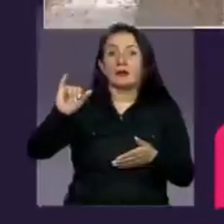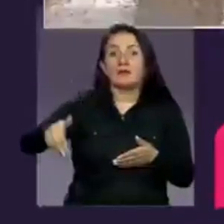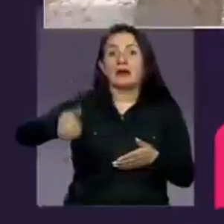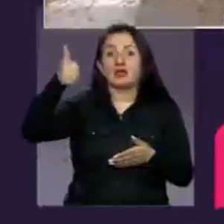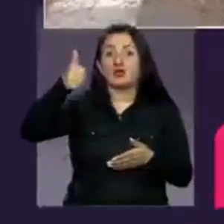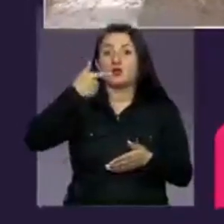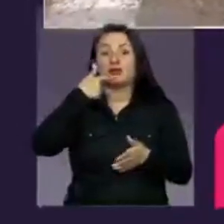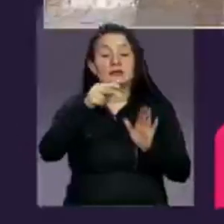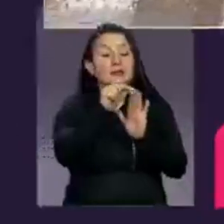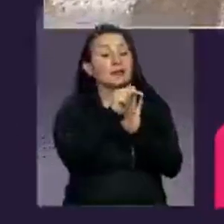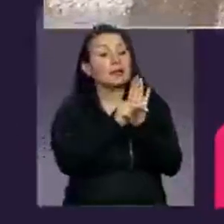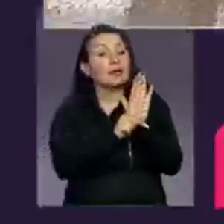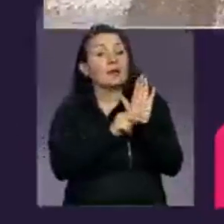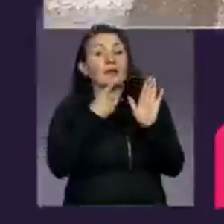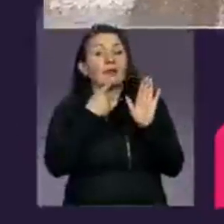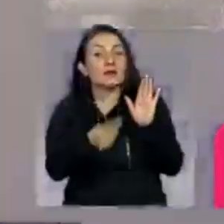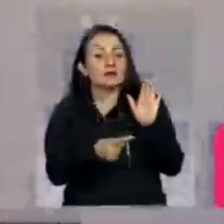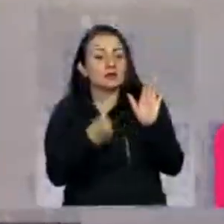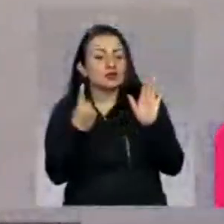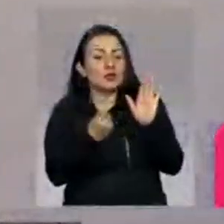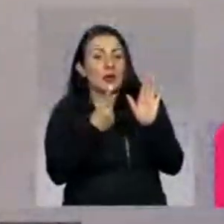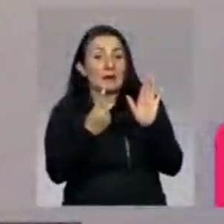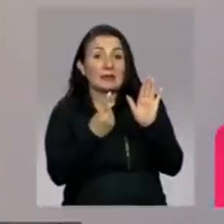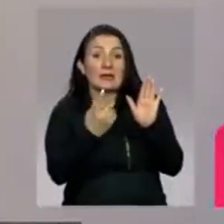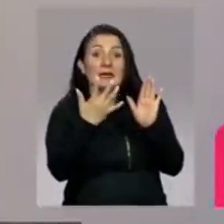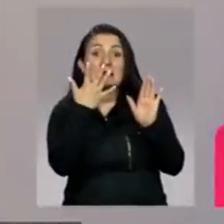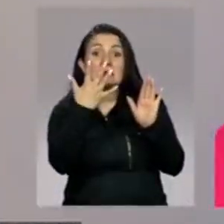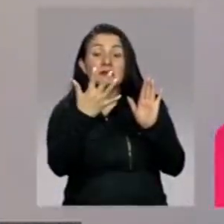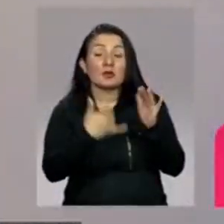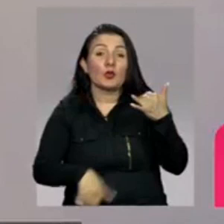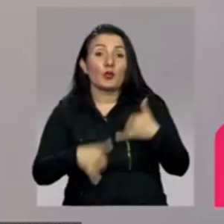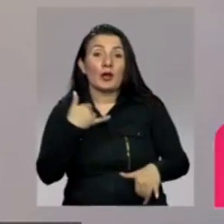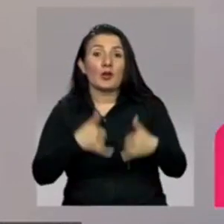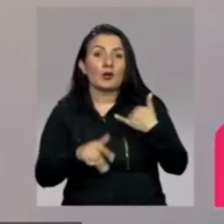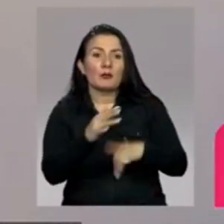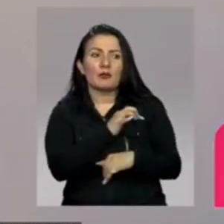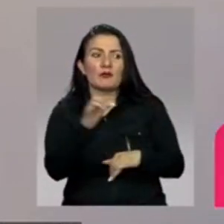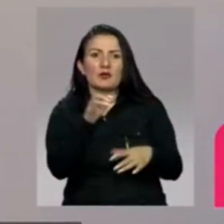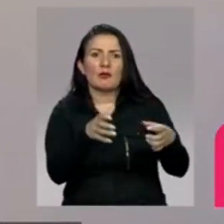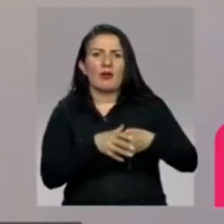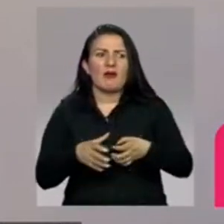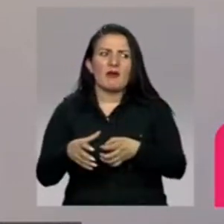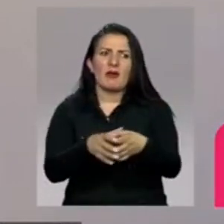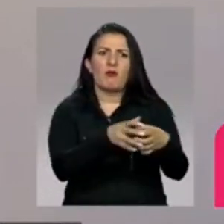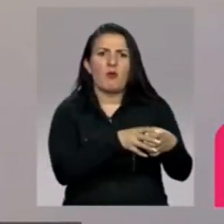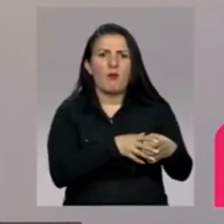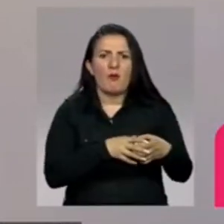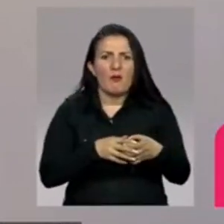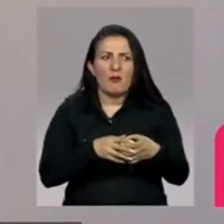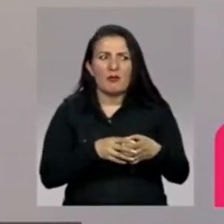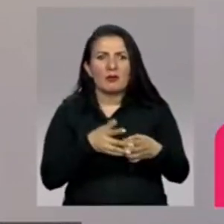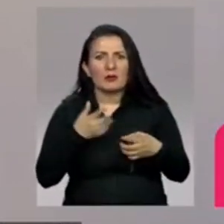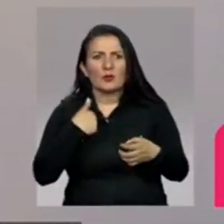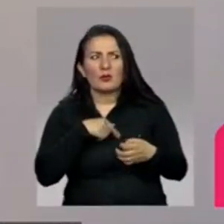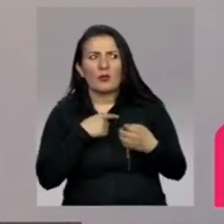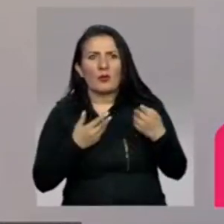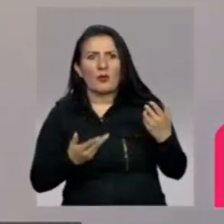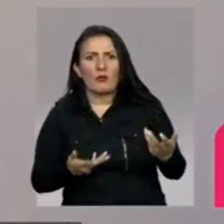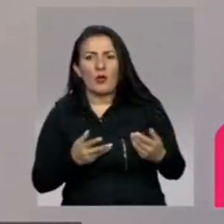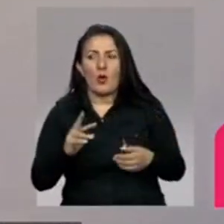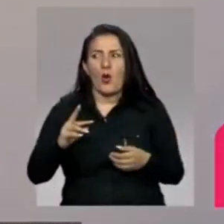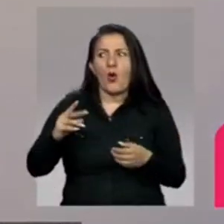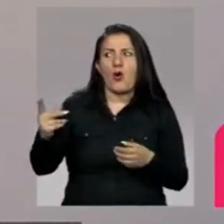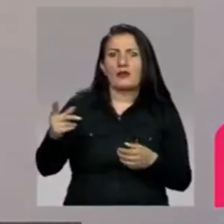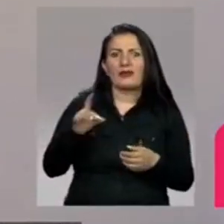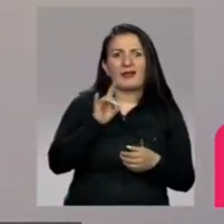reglamento, dice, solamente hay que tener 5 jugadoras profesionales por equipo, profesionales, entonces, pues, las